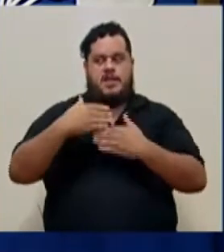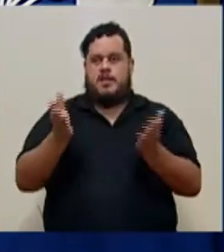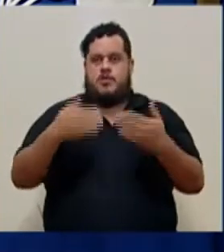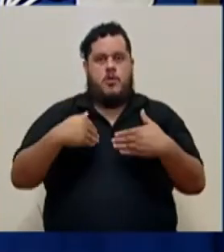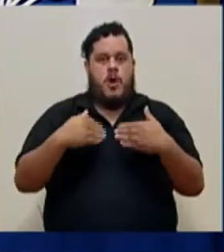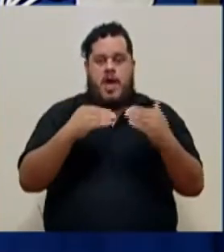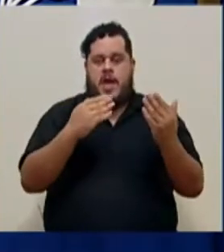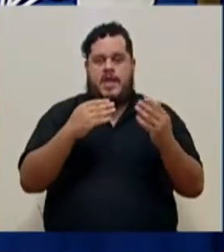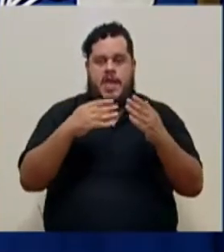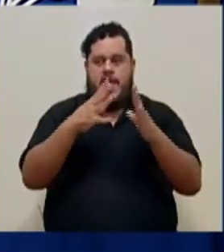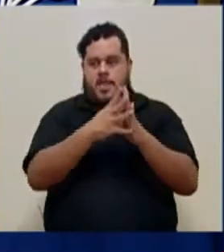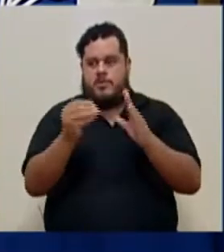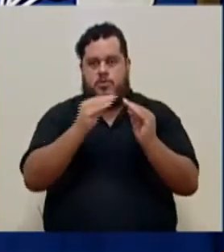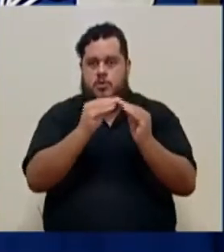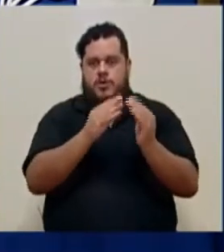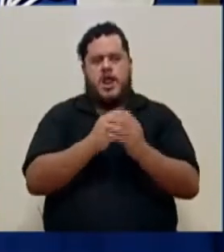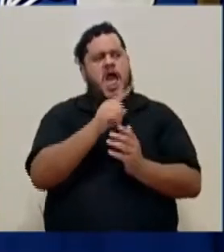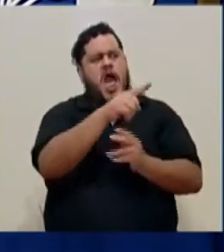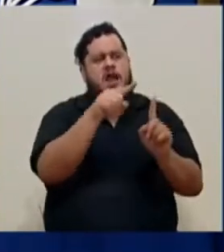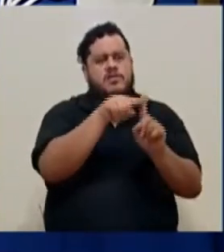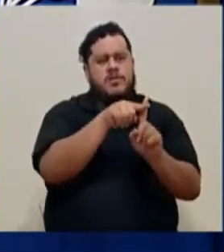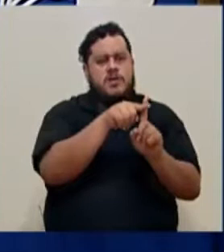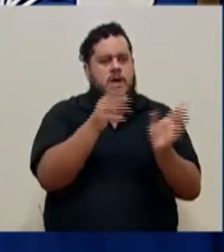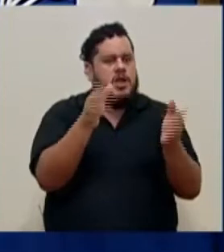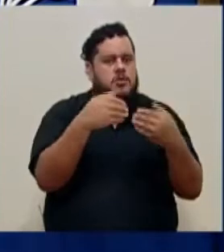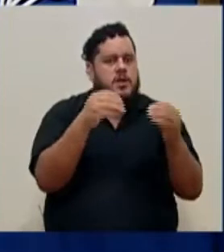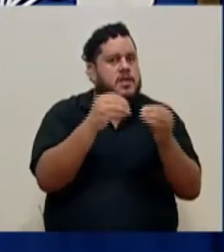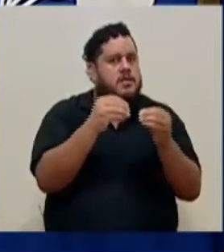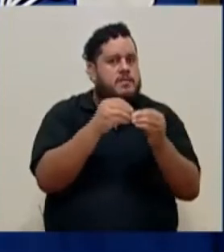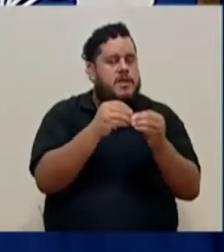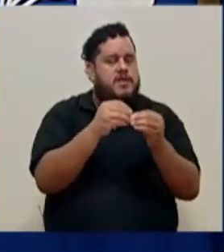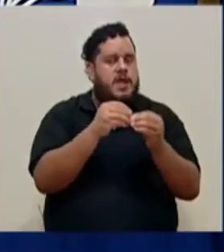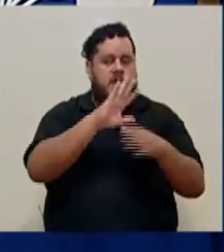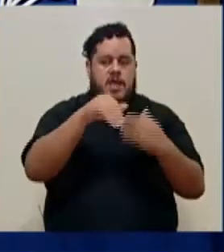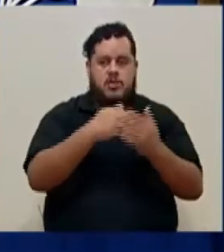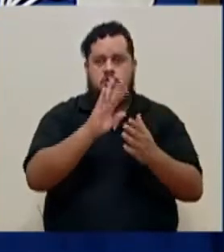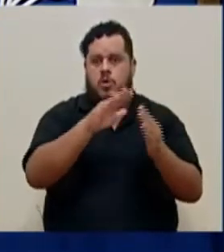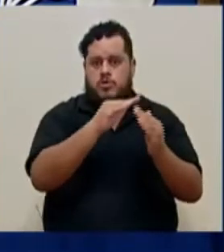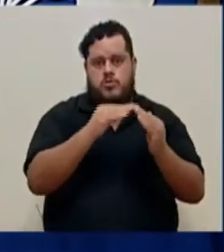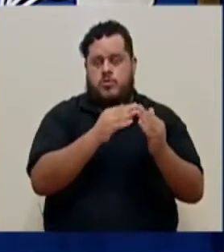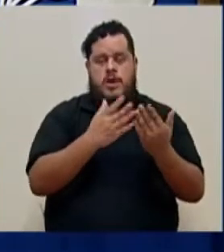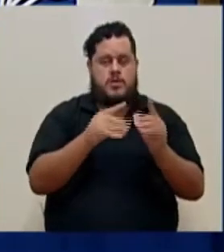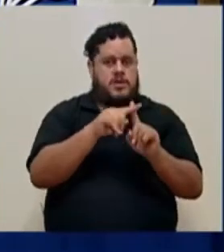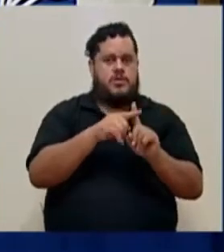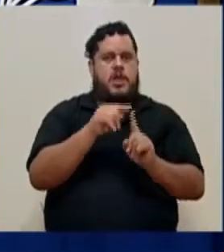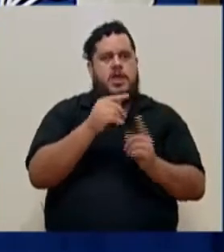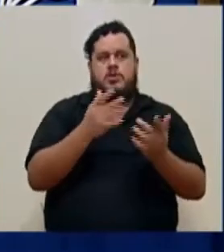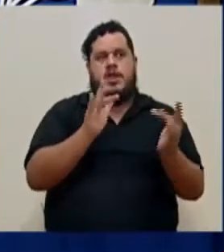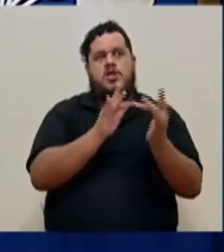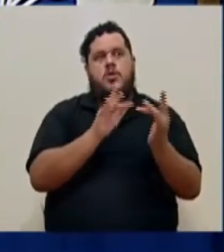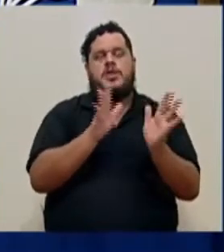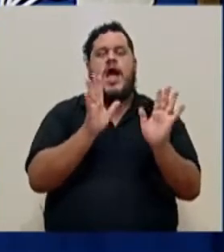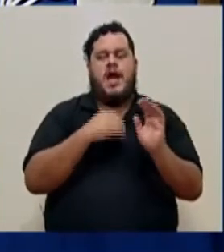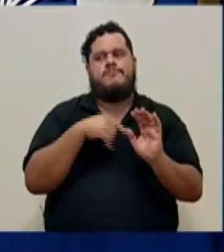cuando casi que digo, ah, sí, fulanito de tal está positivo y no hay nadie más en todo su barrio, ¿verdad?, que estaba positivo y se tuvo contacto con fulanito de